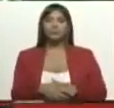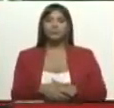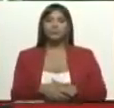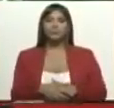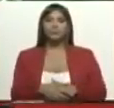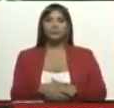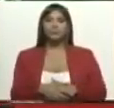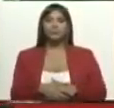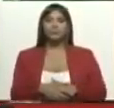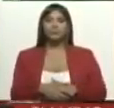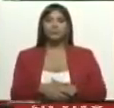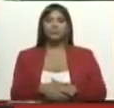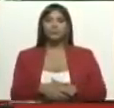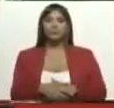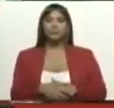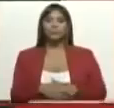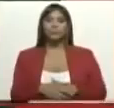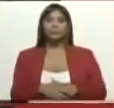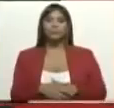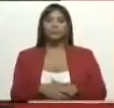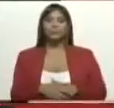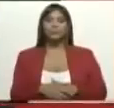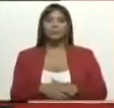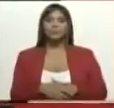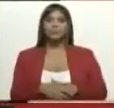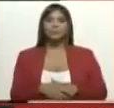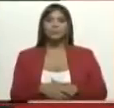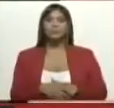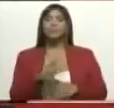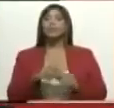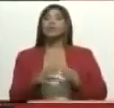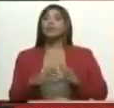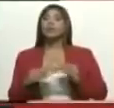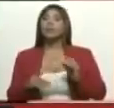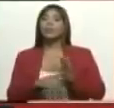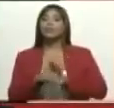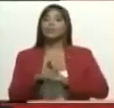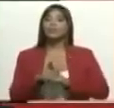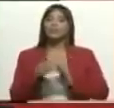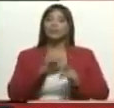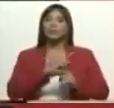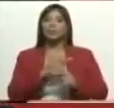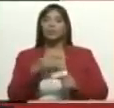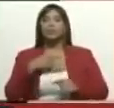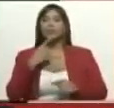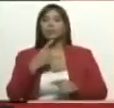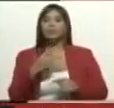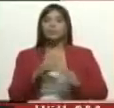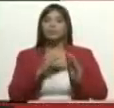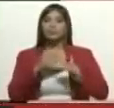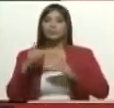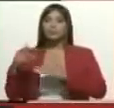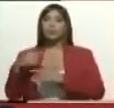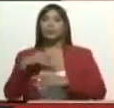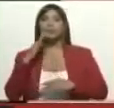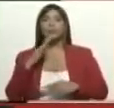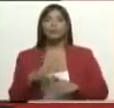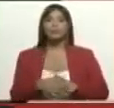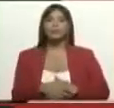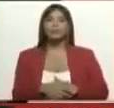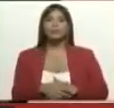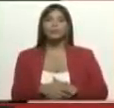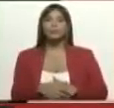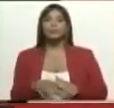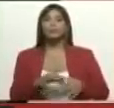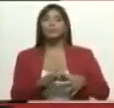entre los factores que desarrollan el poder, vale decir, los componentes militares, con